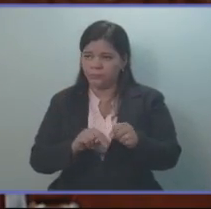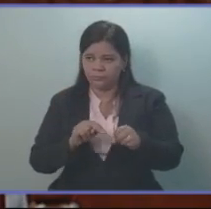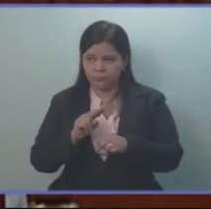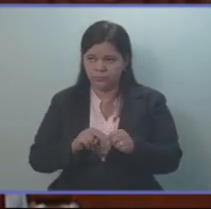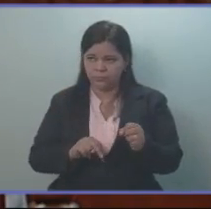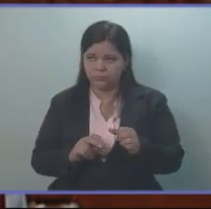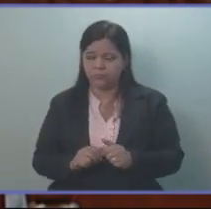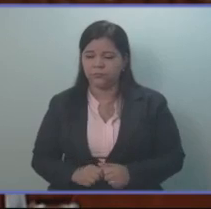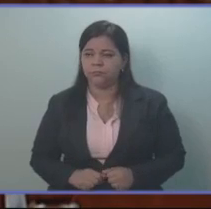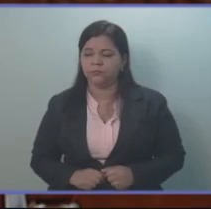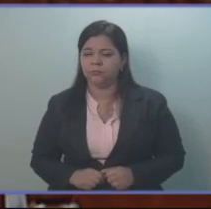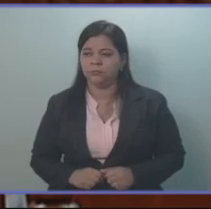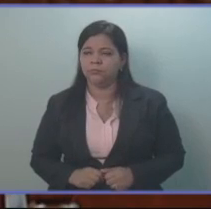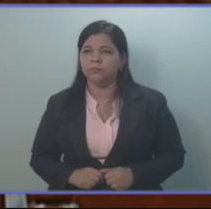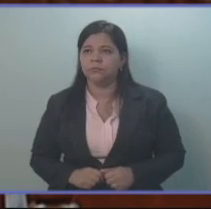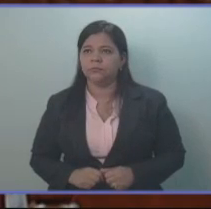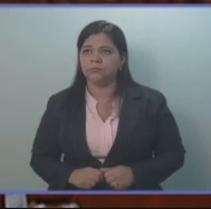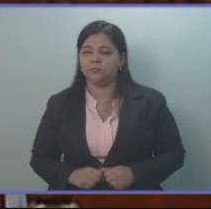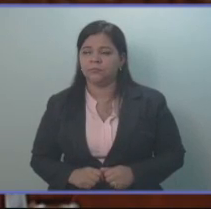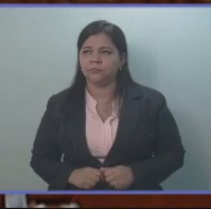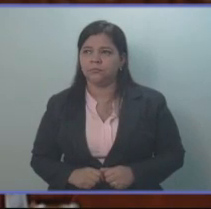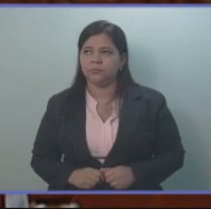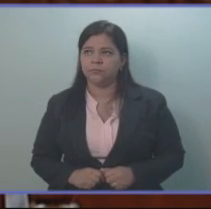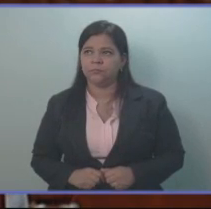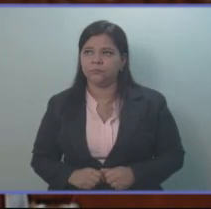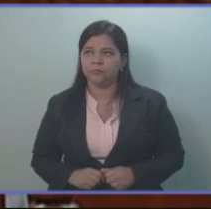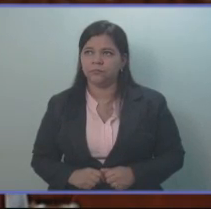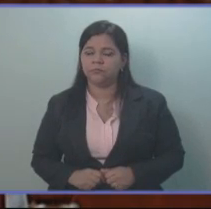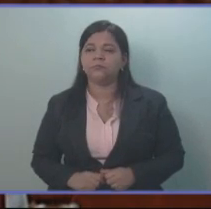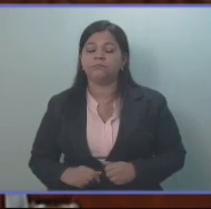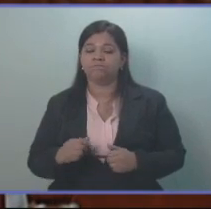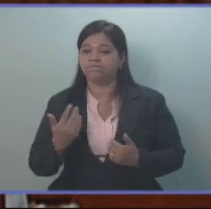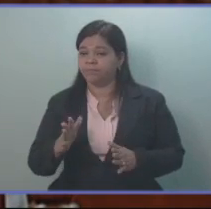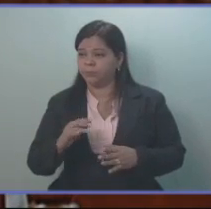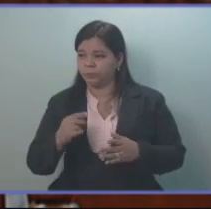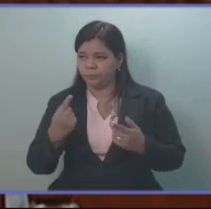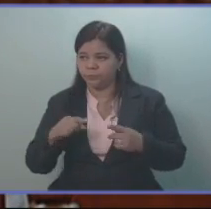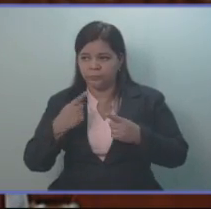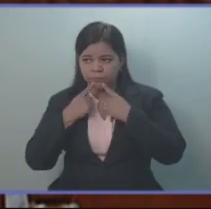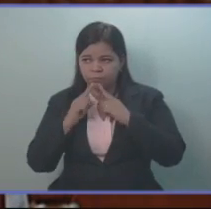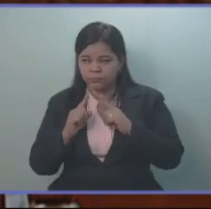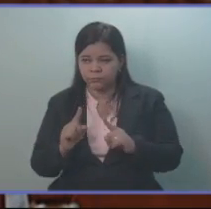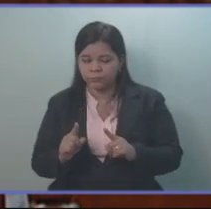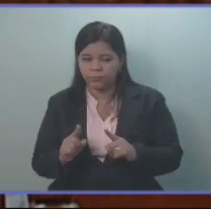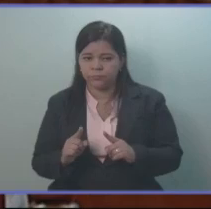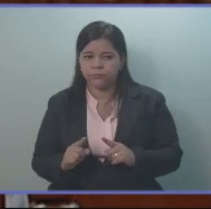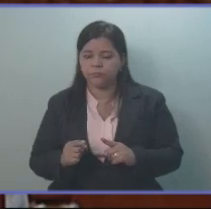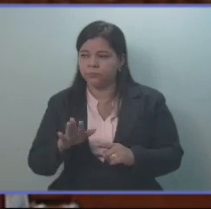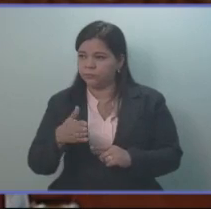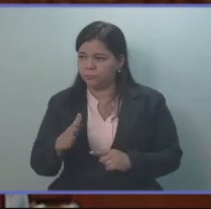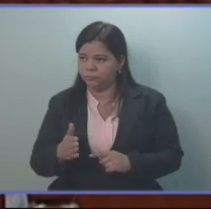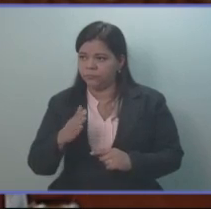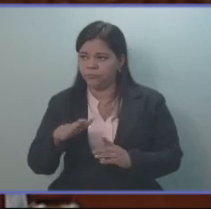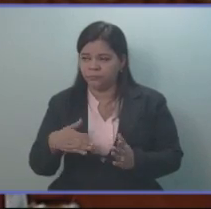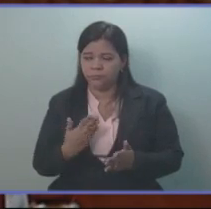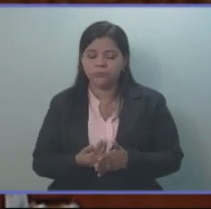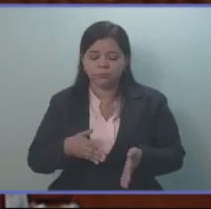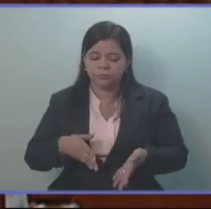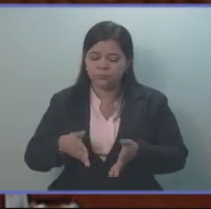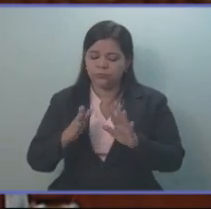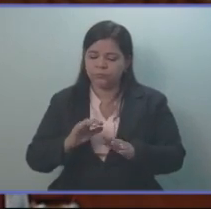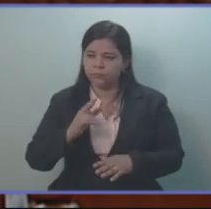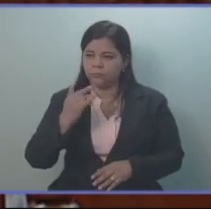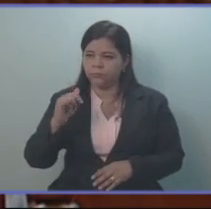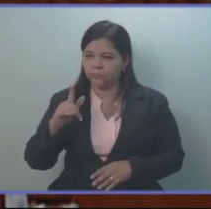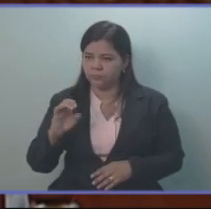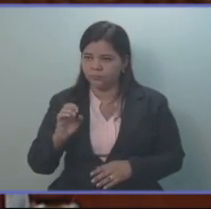$68.750 de los Estados Unidos de América. Desafectación y declaratoria en desuso de la calle Chile.